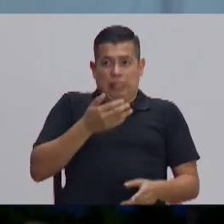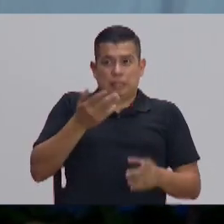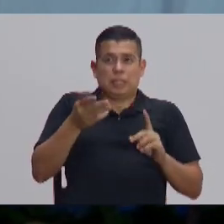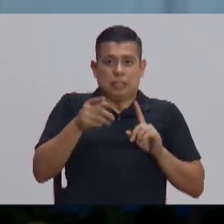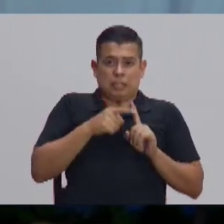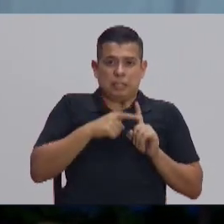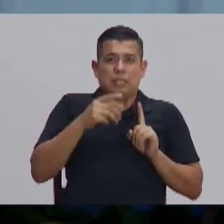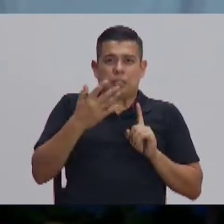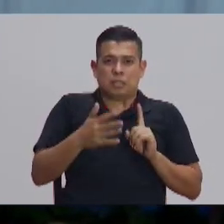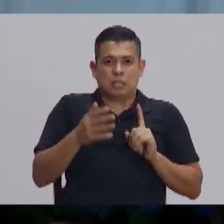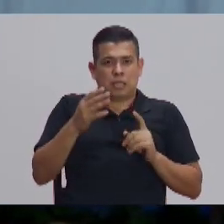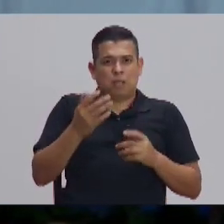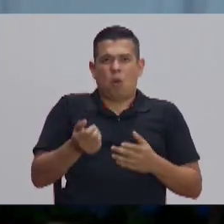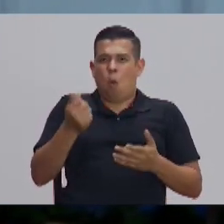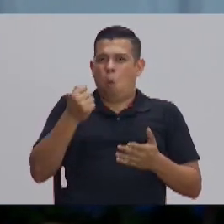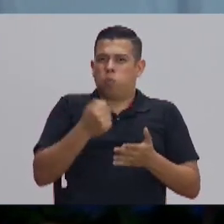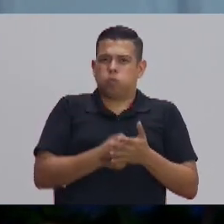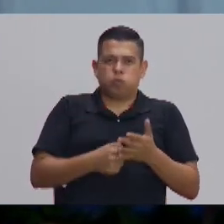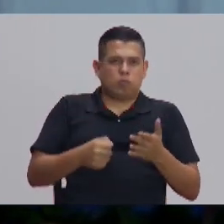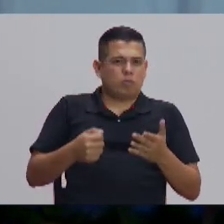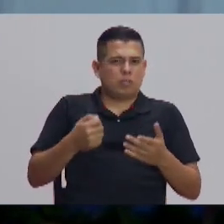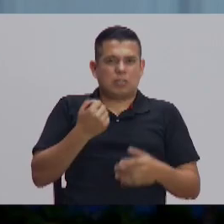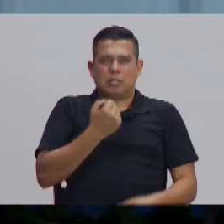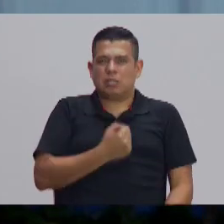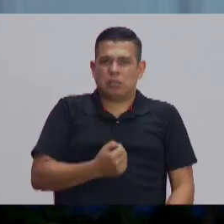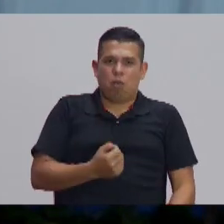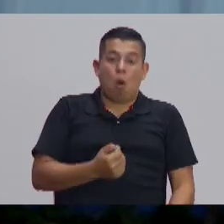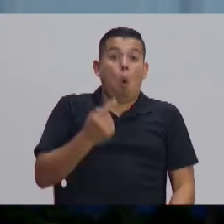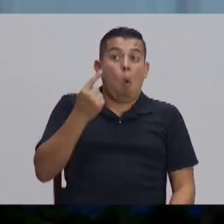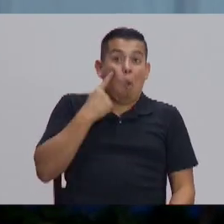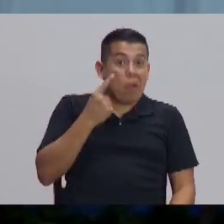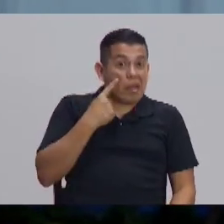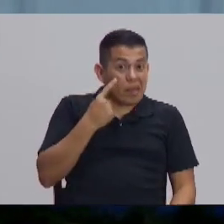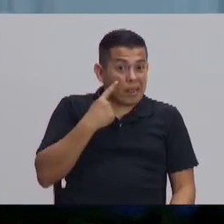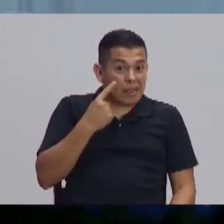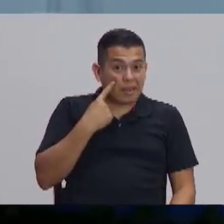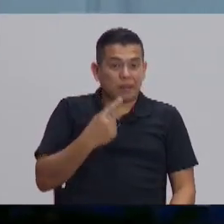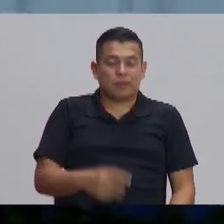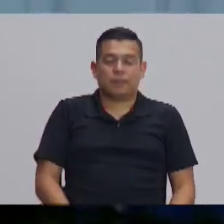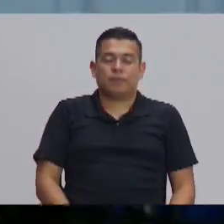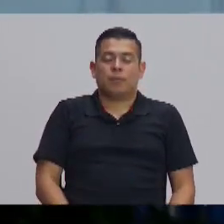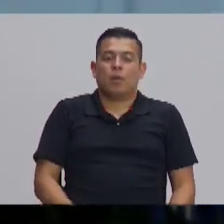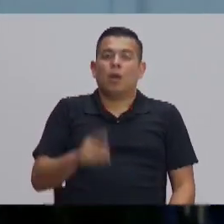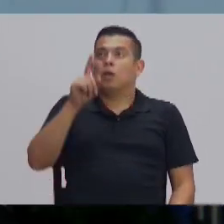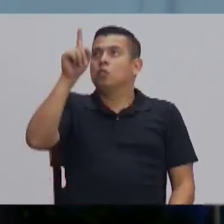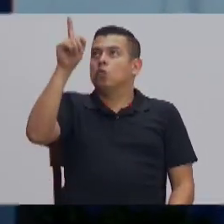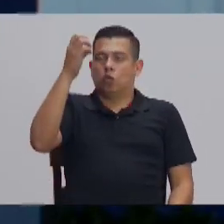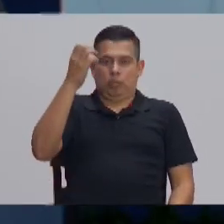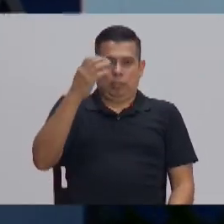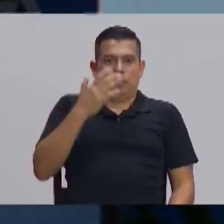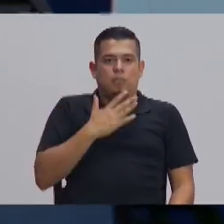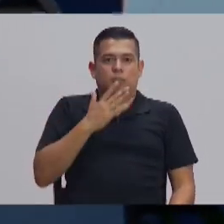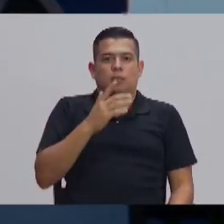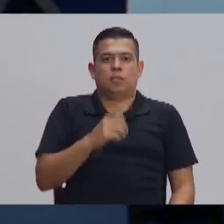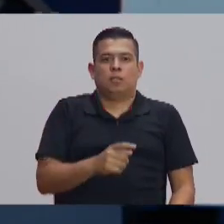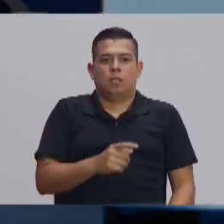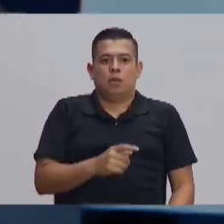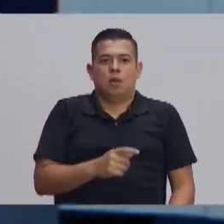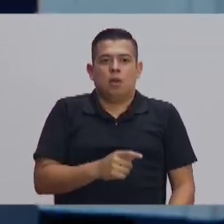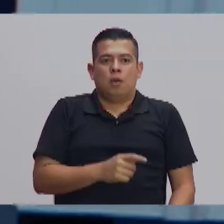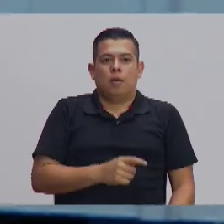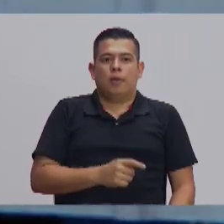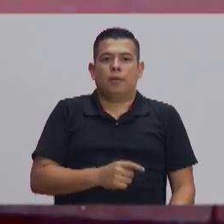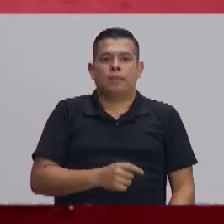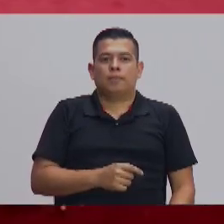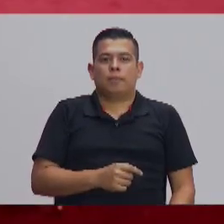me hice cristiano hubiera todo lo que me ha pasado cuidado y mira lo que te dice el señor que te dice